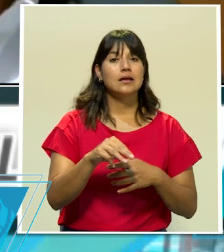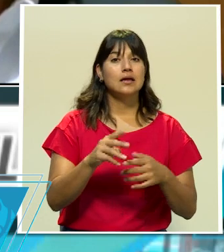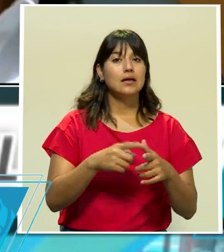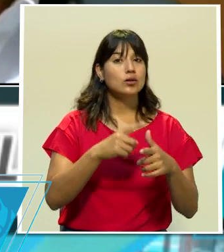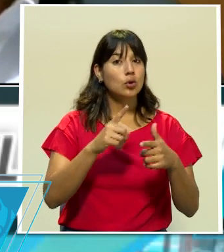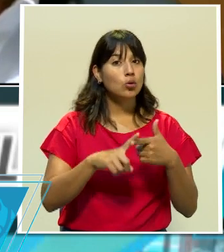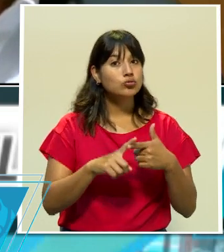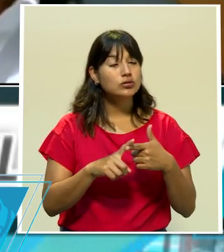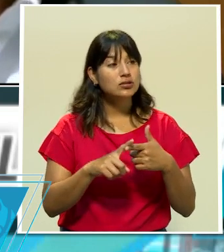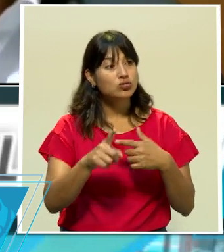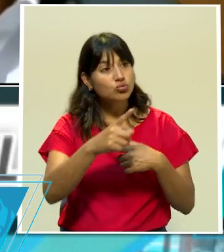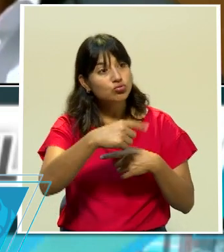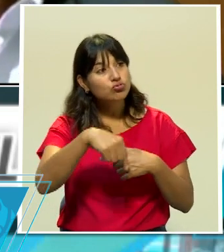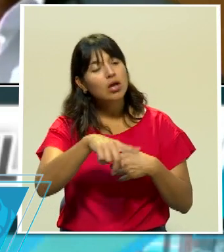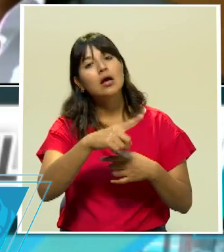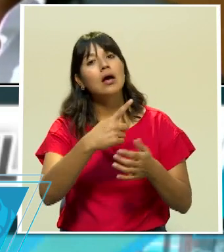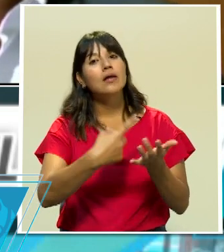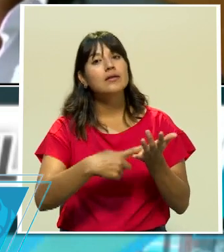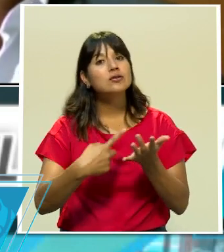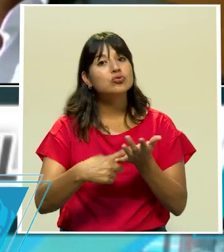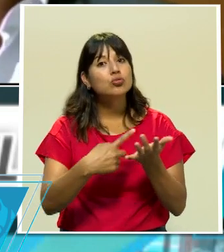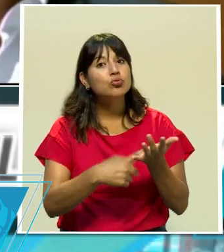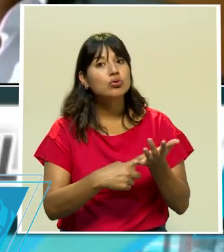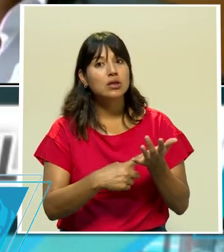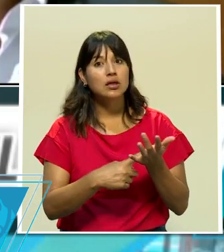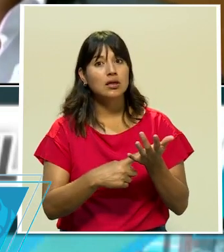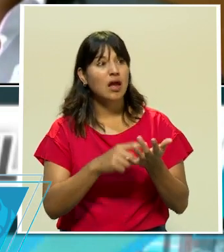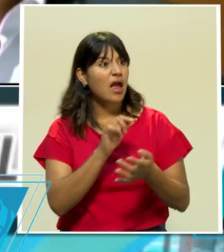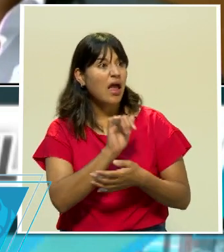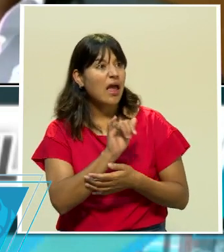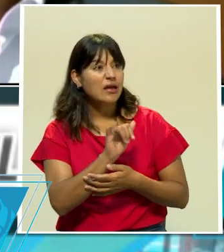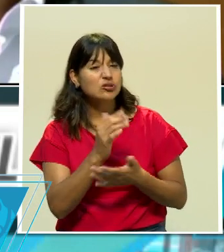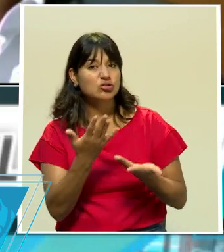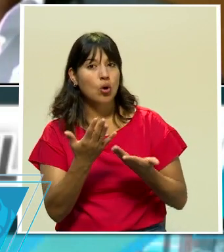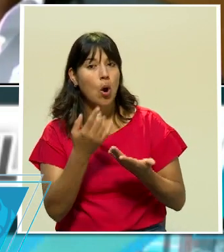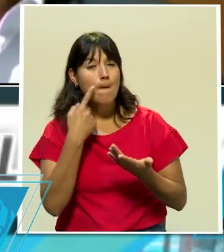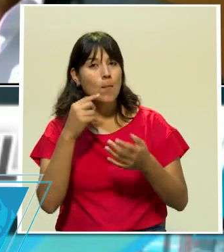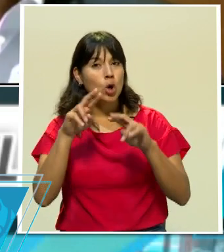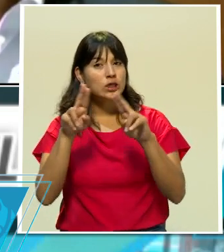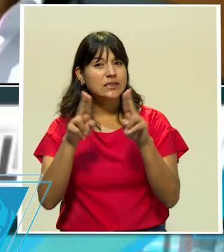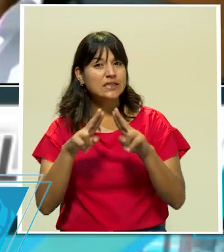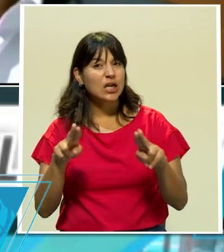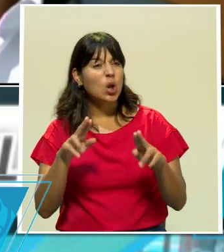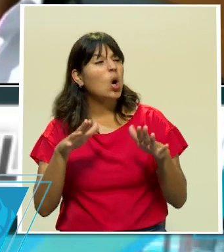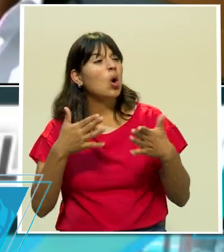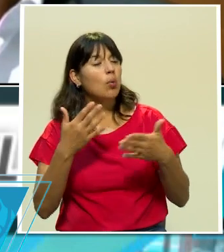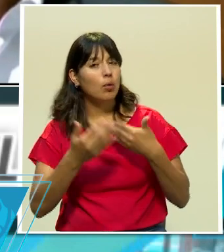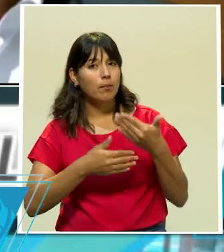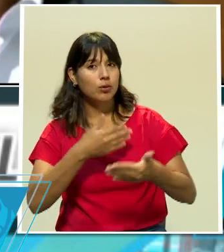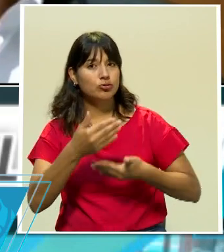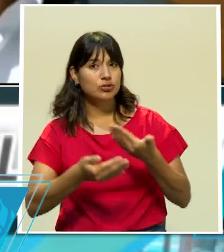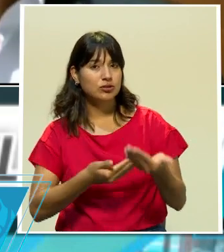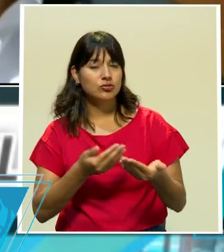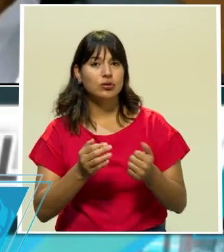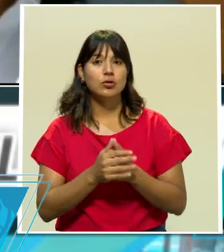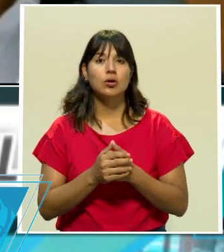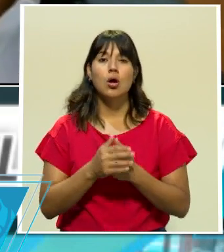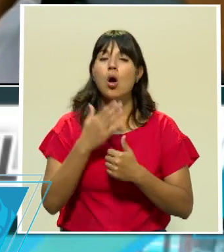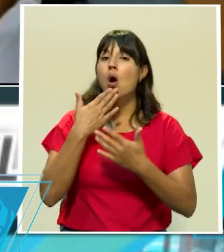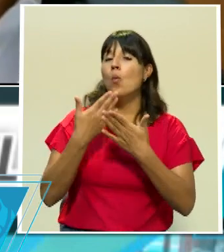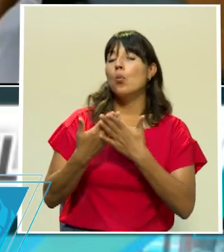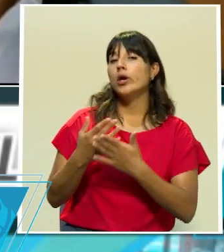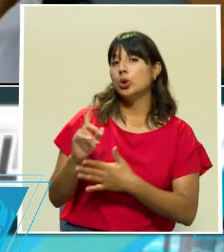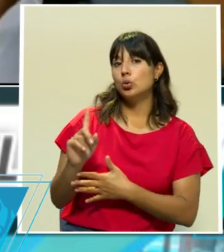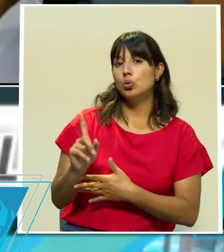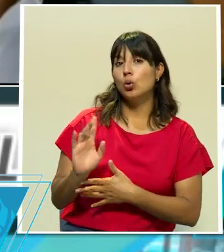¿Van a discutir esto de manera remota, de manera virtual? ¿Cómo va a ser ese proceso? Bueno, no,